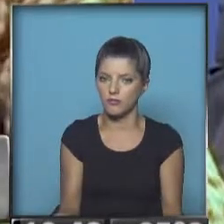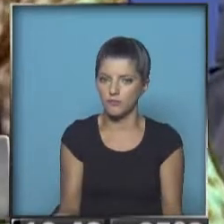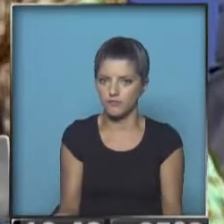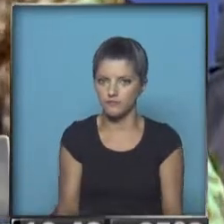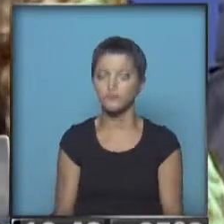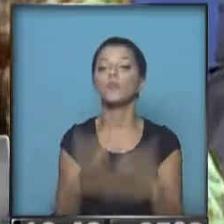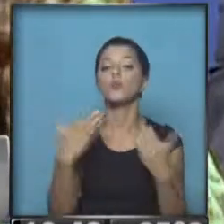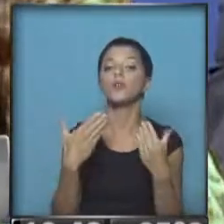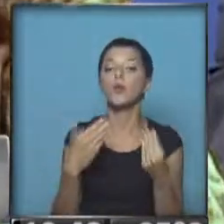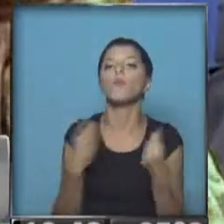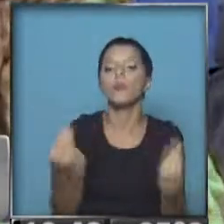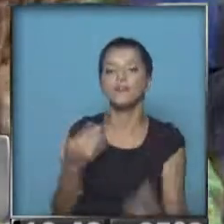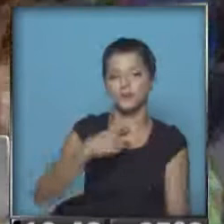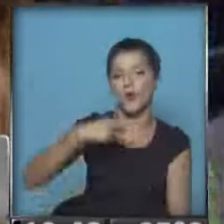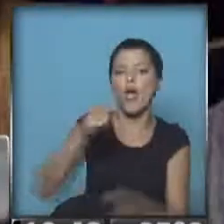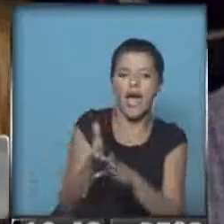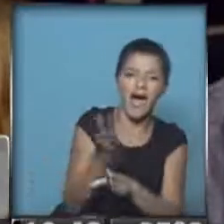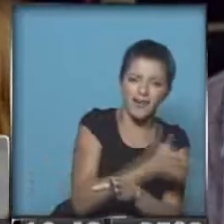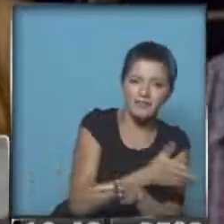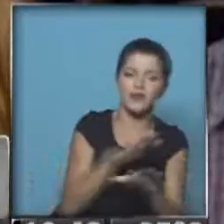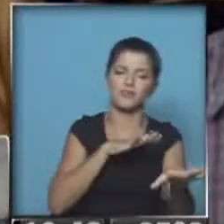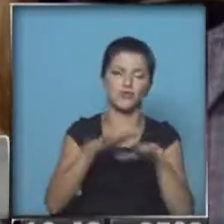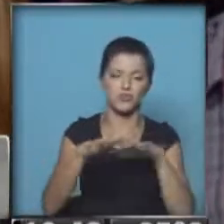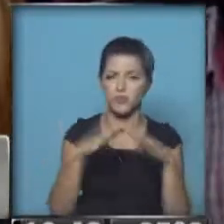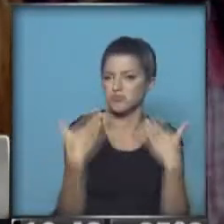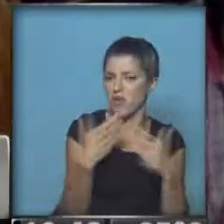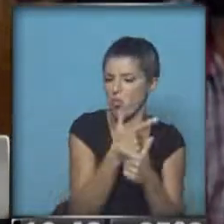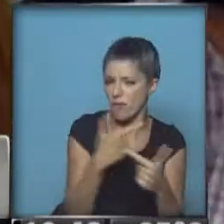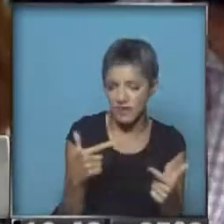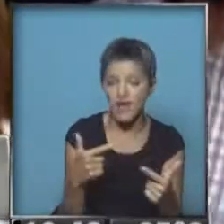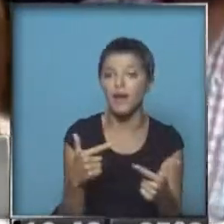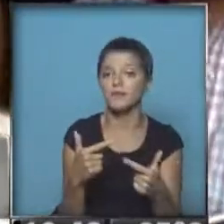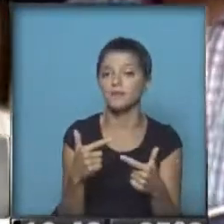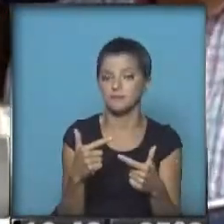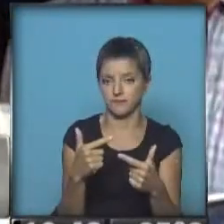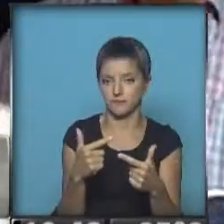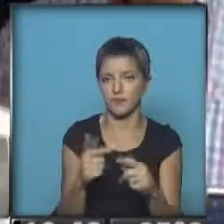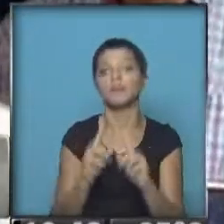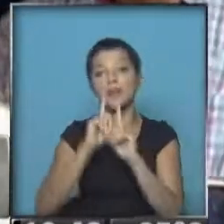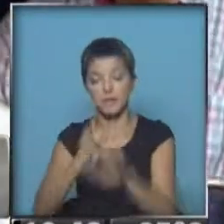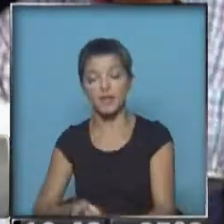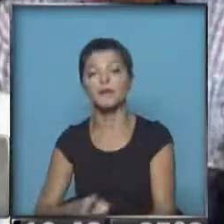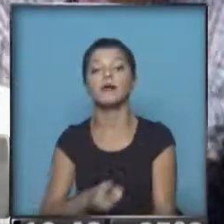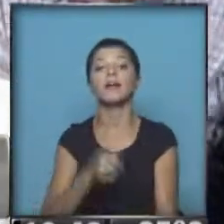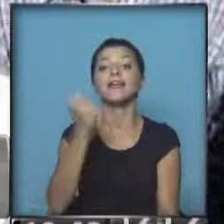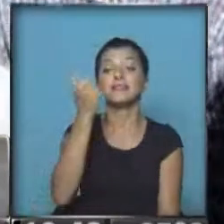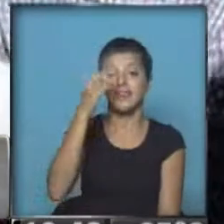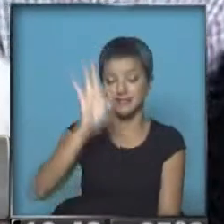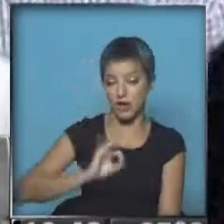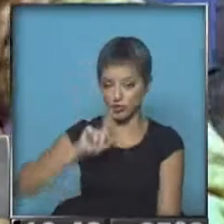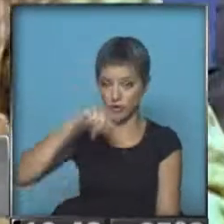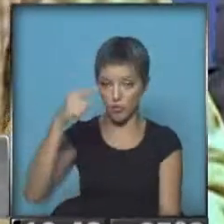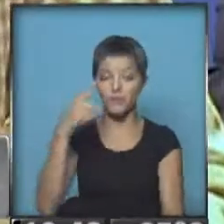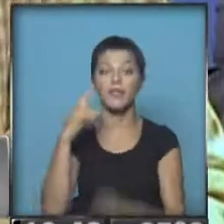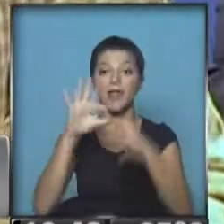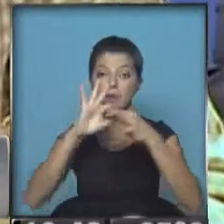Lo pudieron hacer por eso que nos había pasado, por el posibilismo, para colmo. A los 6 años de venir a la democracia se cae el